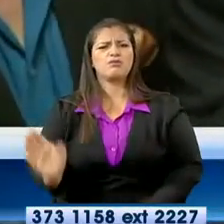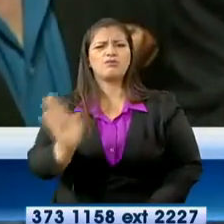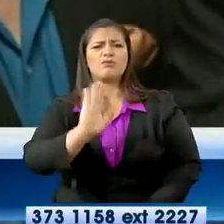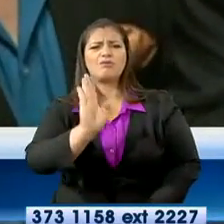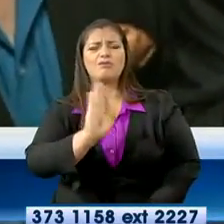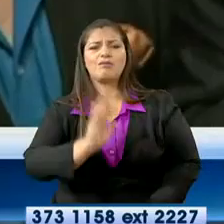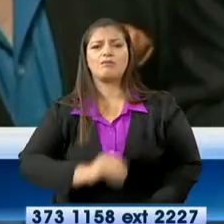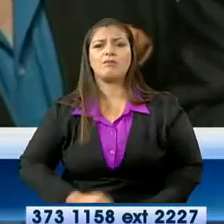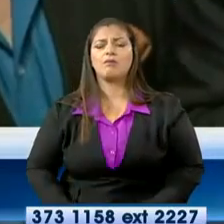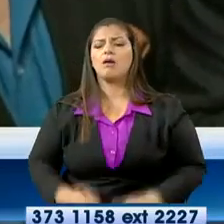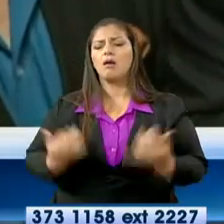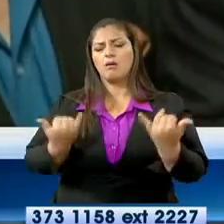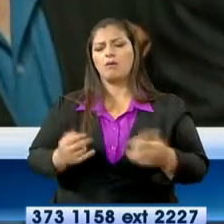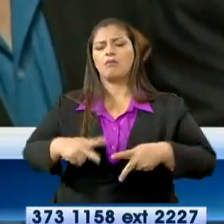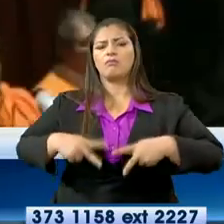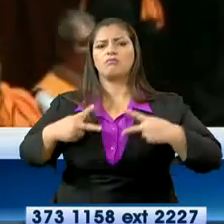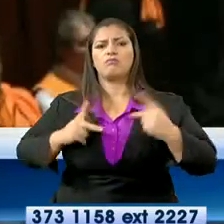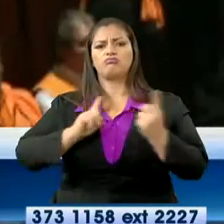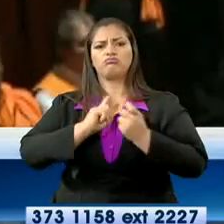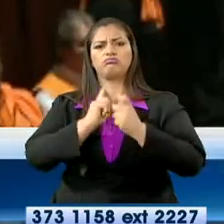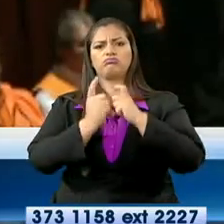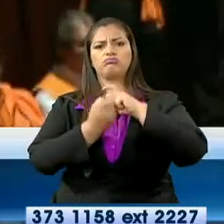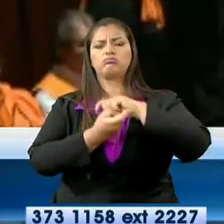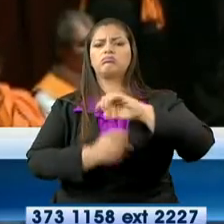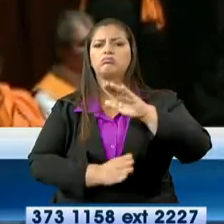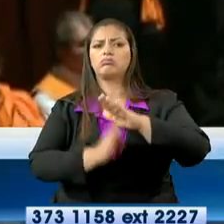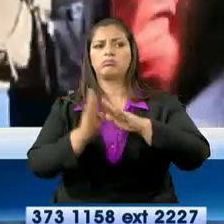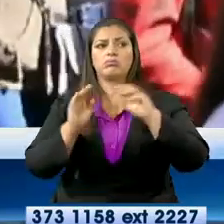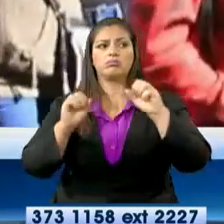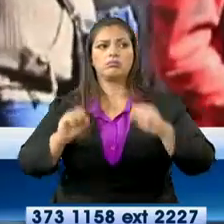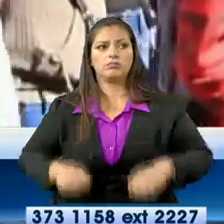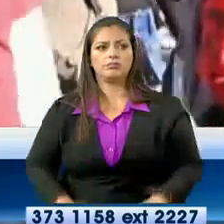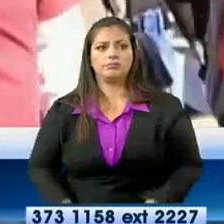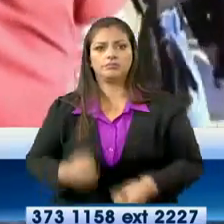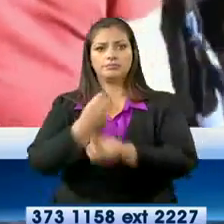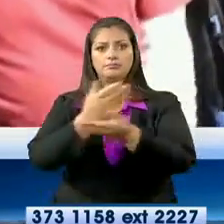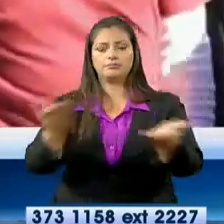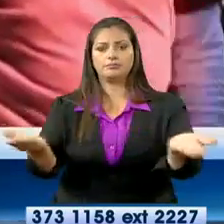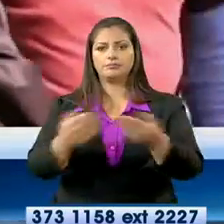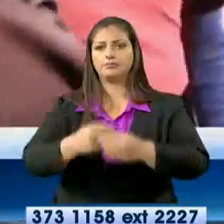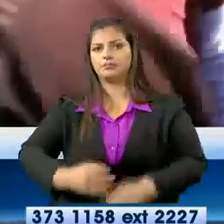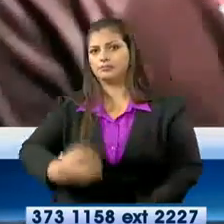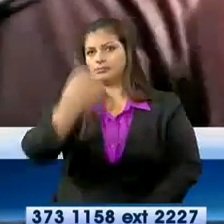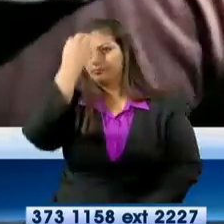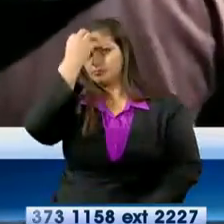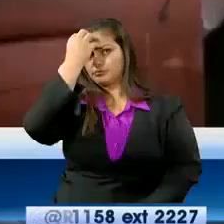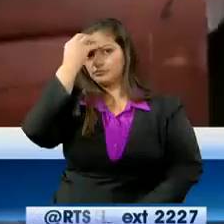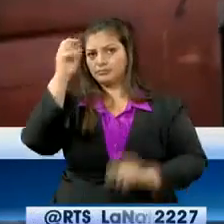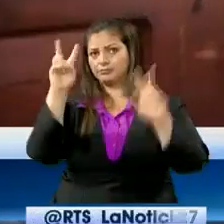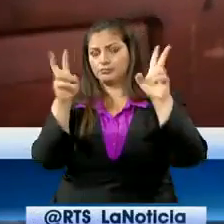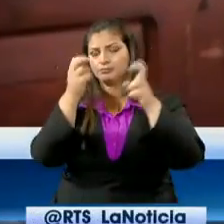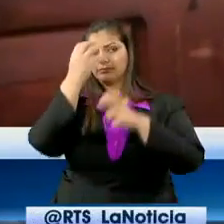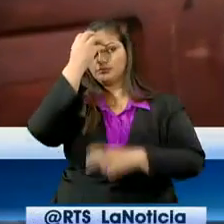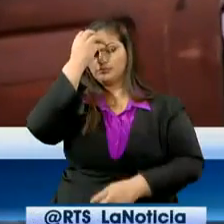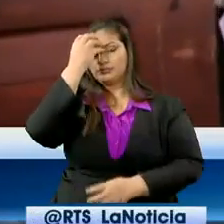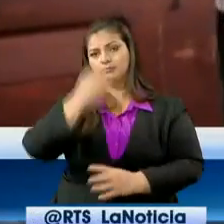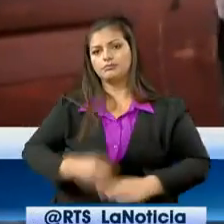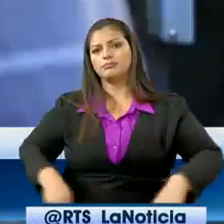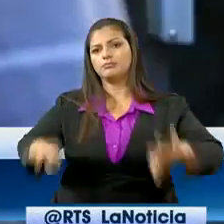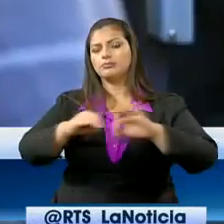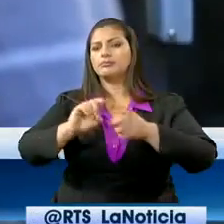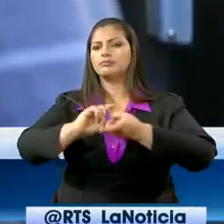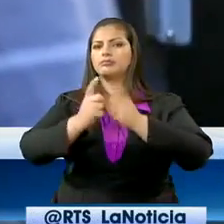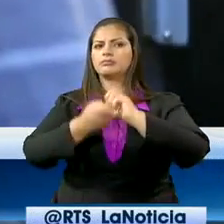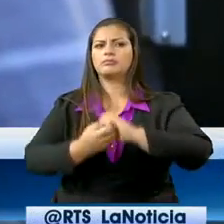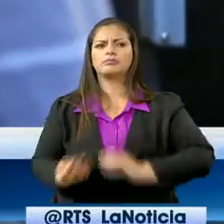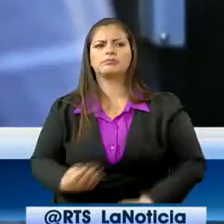de vida de Pepe Mujica. Reconoció que se ha avanzado en la educación, pero admitió que es necesario que se realicen cambios en